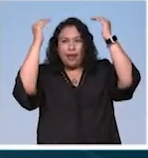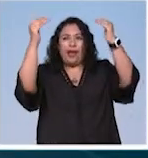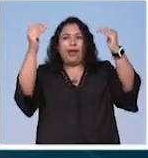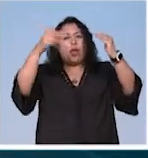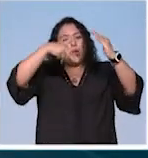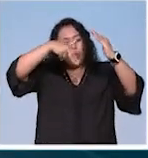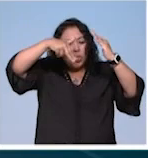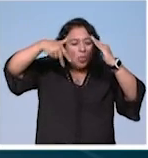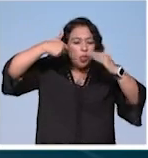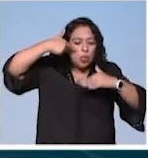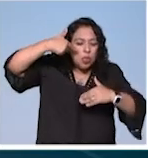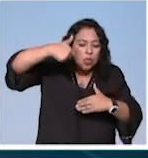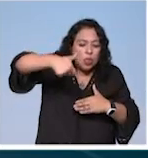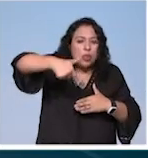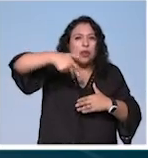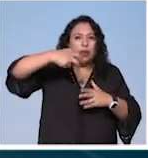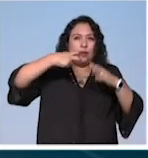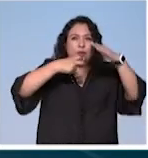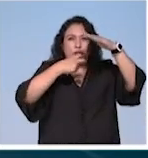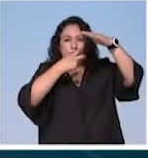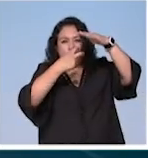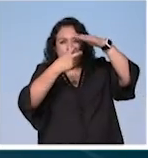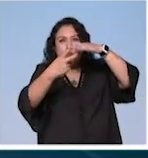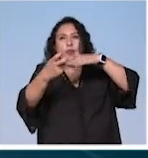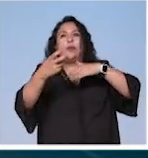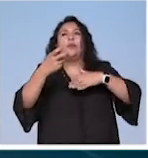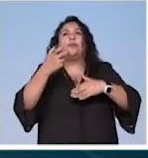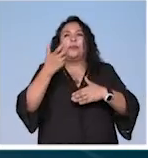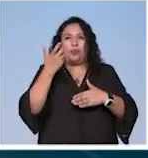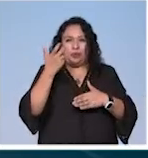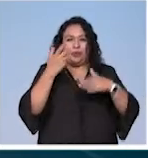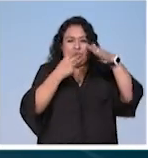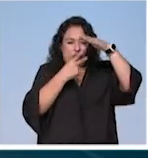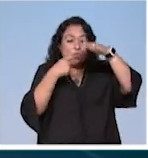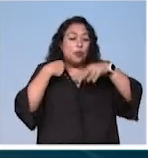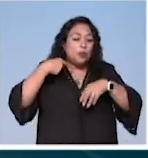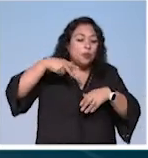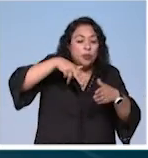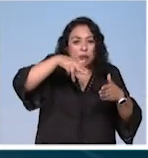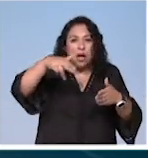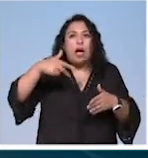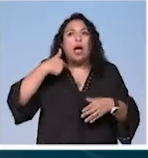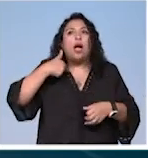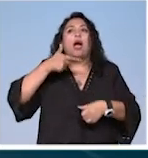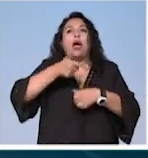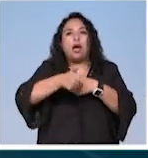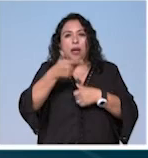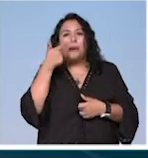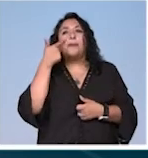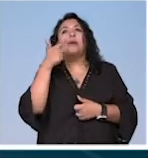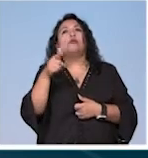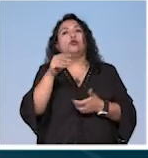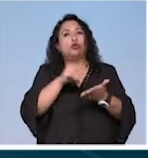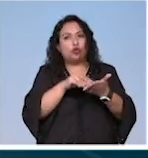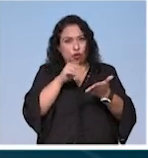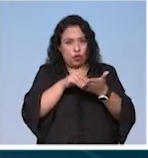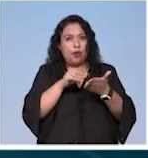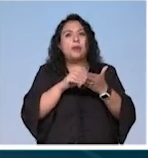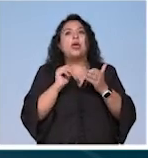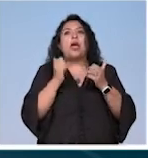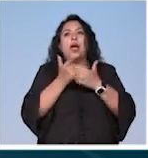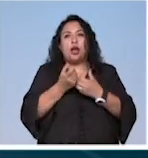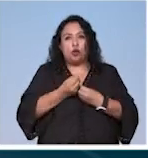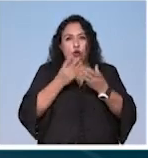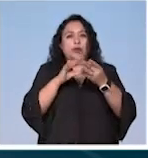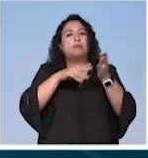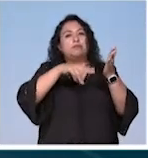que cuando uno pasa en estas góndolas o cabinas del cablebús, uno se da cuenta que sigue diciéndonos algo